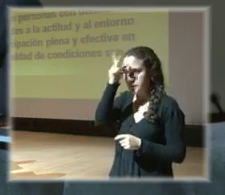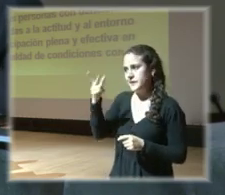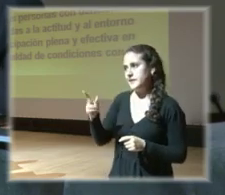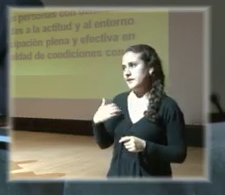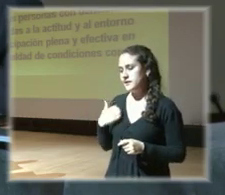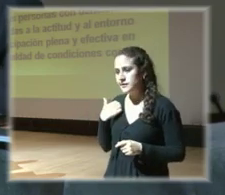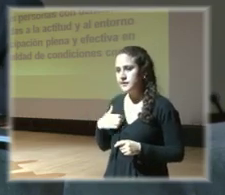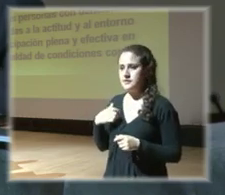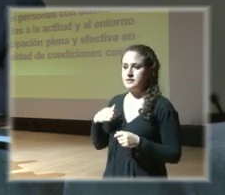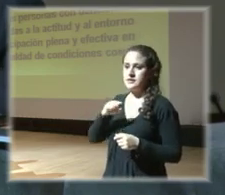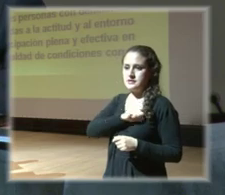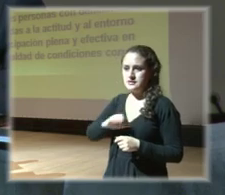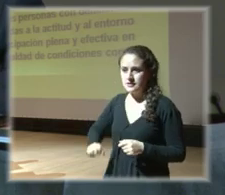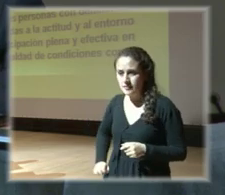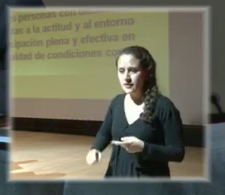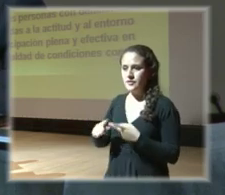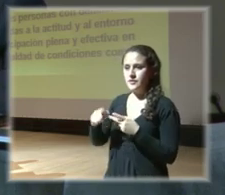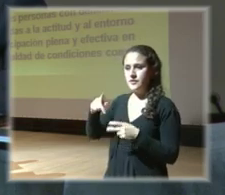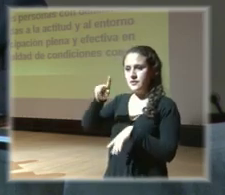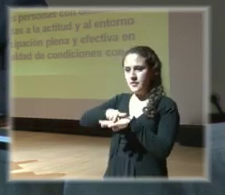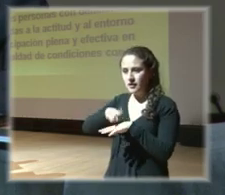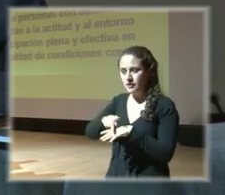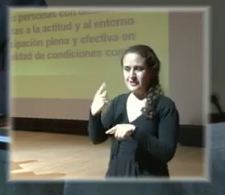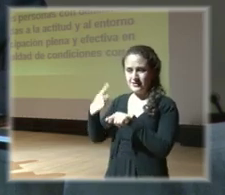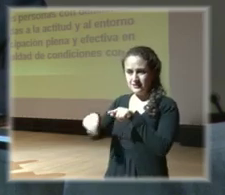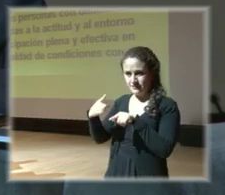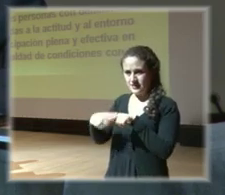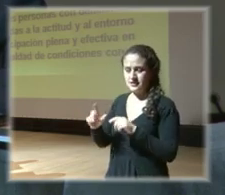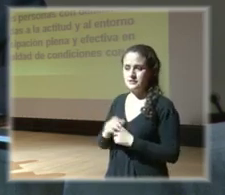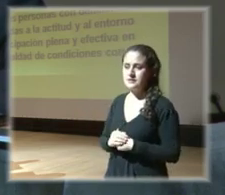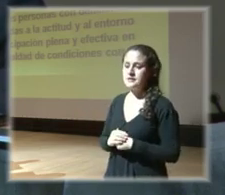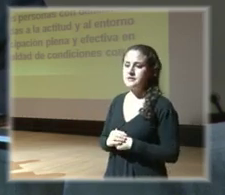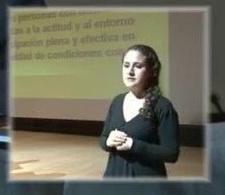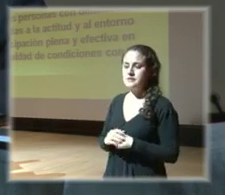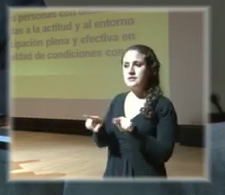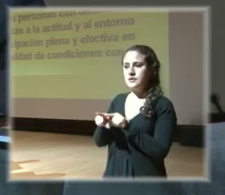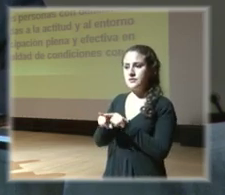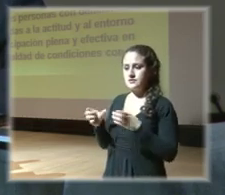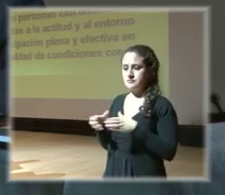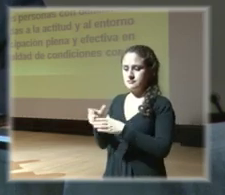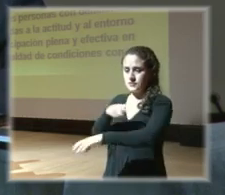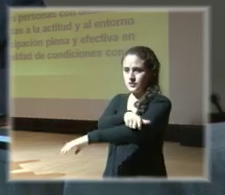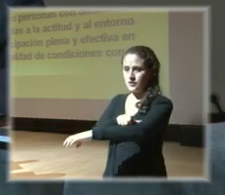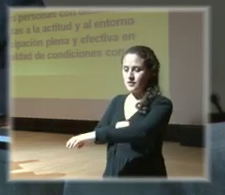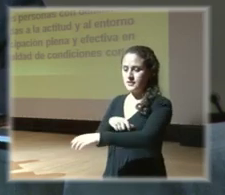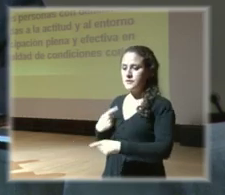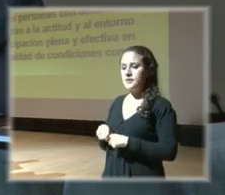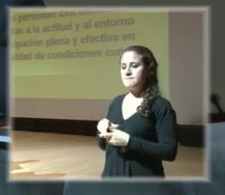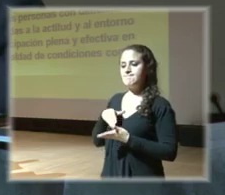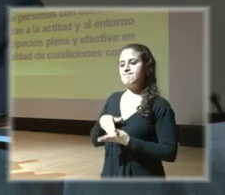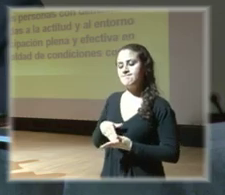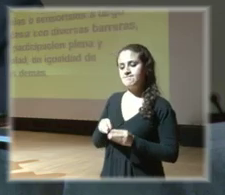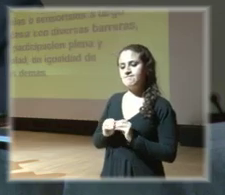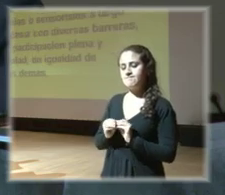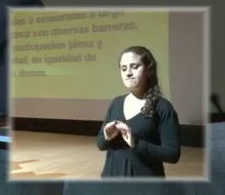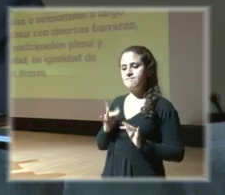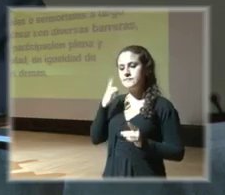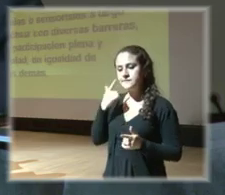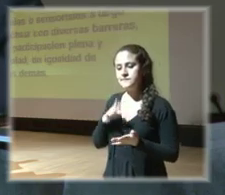Argentina, Salvador, Paraguay, la postura del comité ha sido categórica. Los